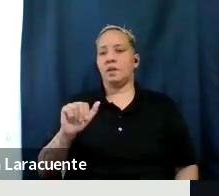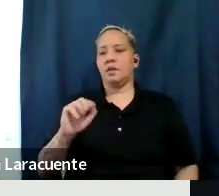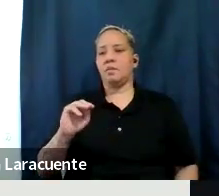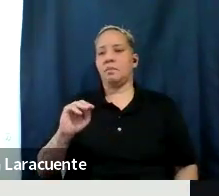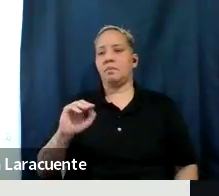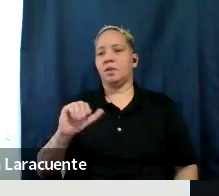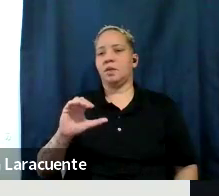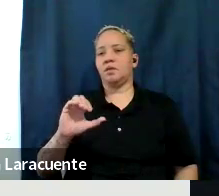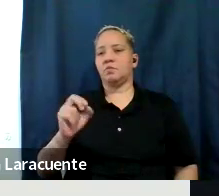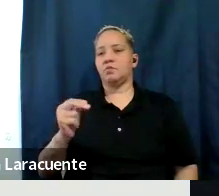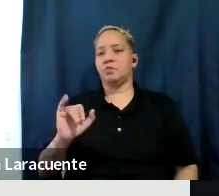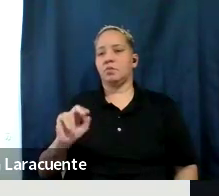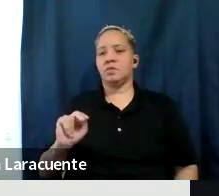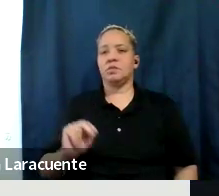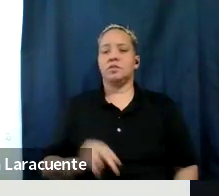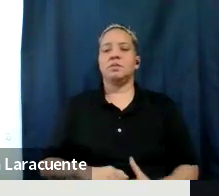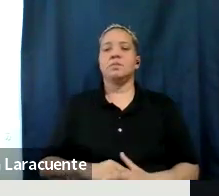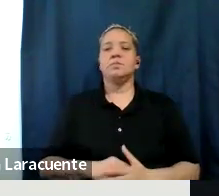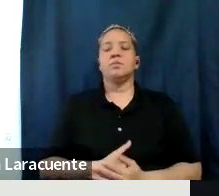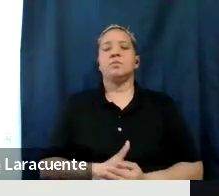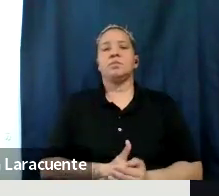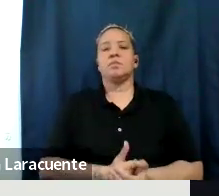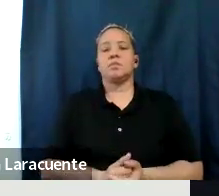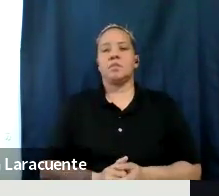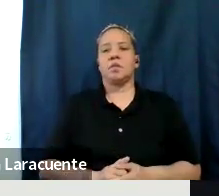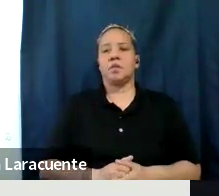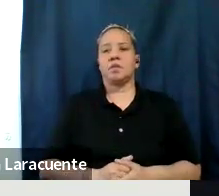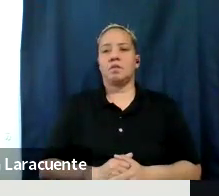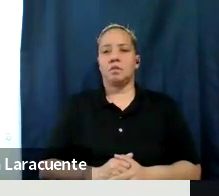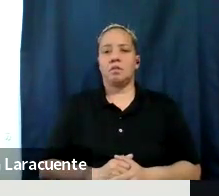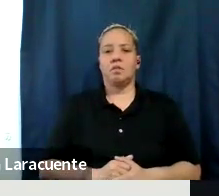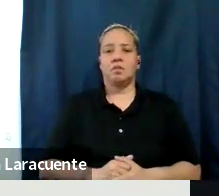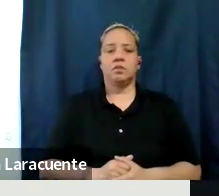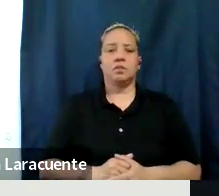Ramón Jiménez. La charla que se publica, la tienen aquí,